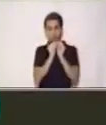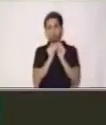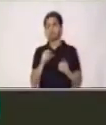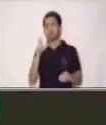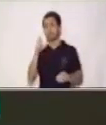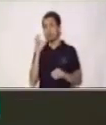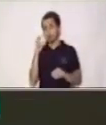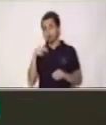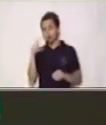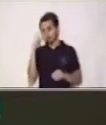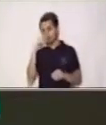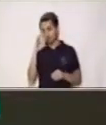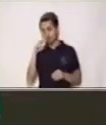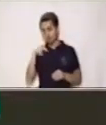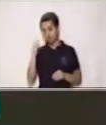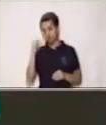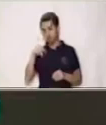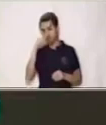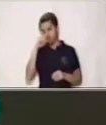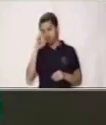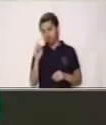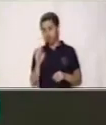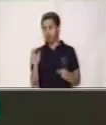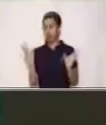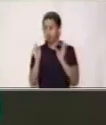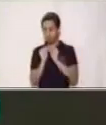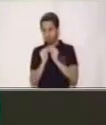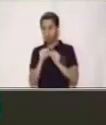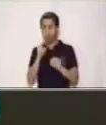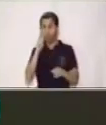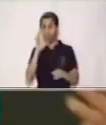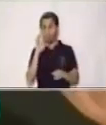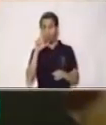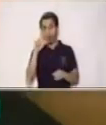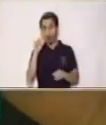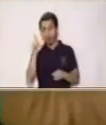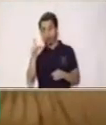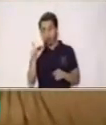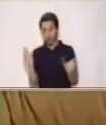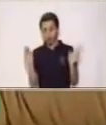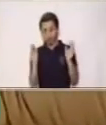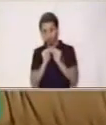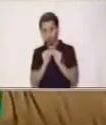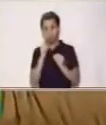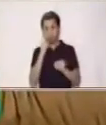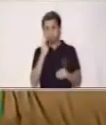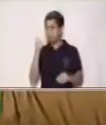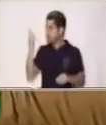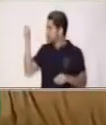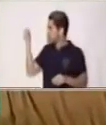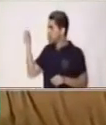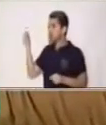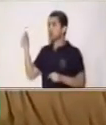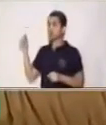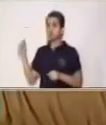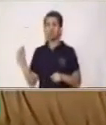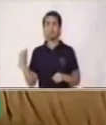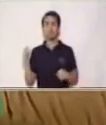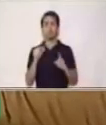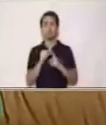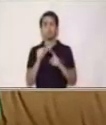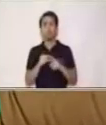Posteriormente, después de las sílabas, formamos palabras. Entonces acá, ustedes pueden observar que la